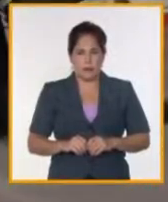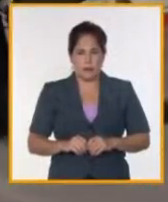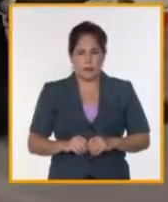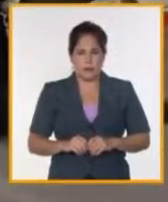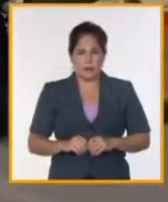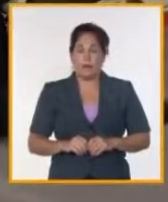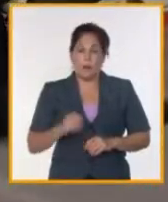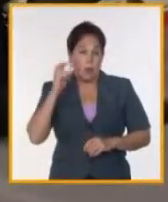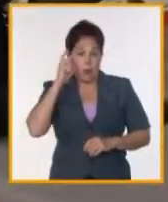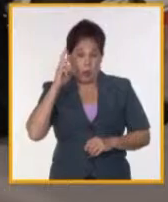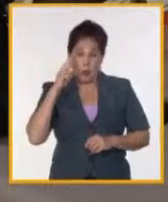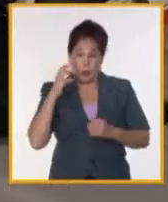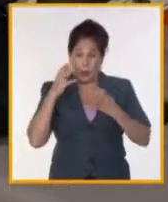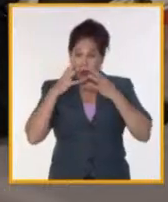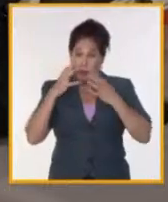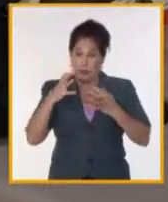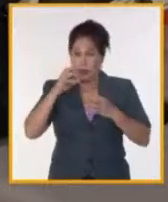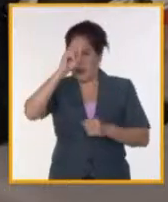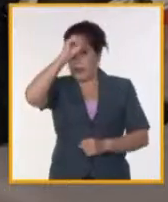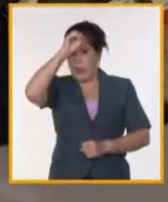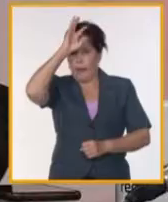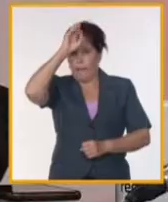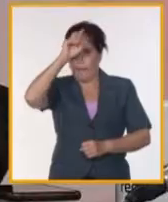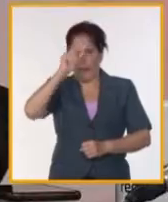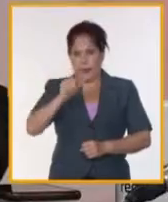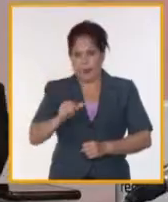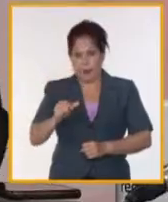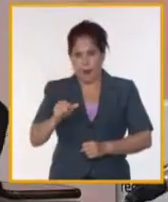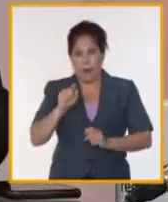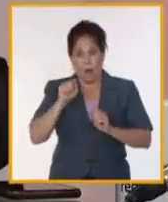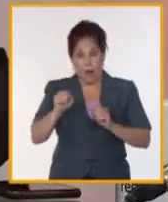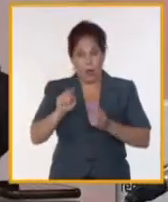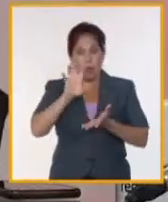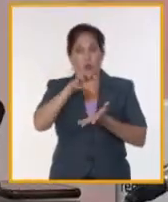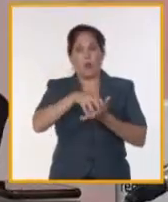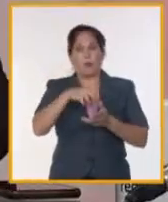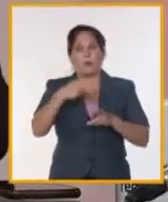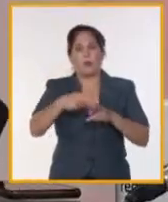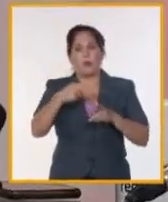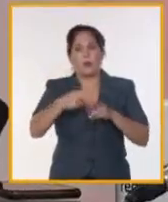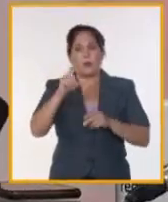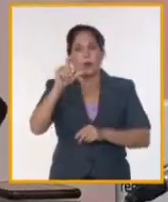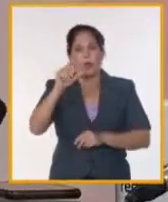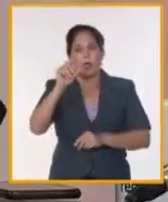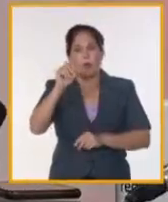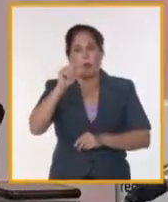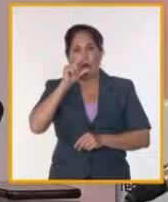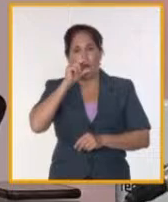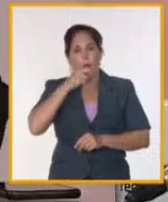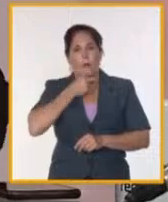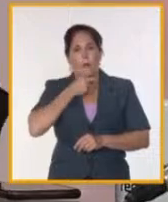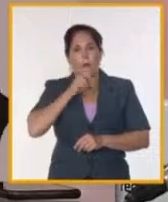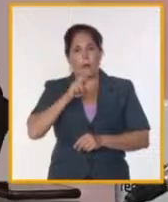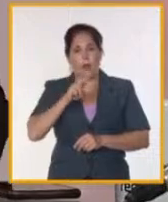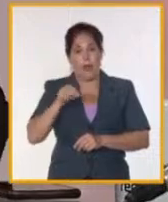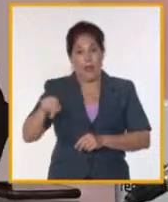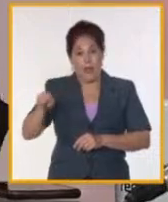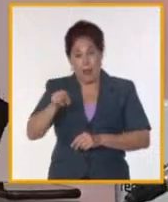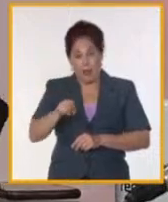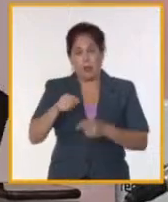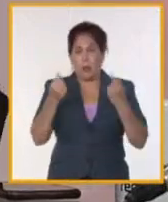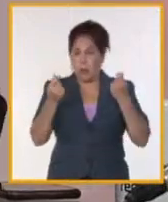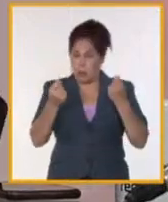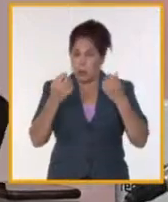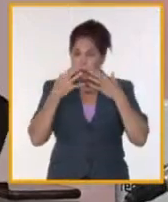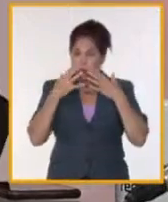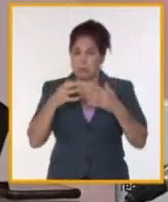Bueno, un recuerdo imborrable para los mineros del cobre y también para todos los integrantes de este sector de la economía